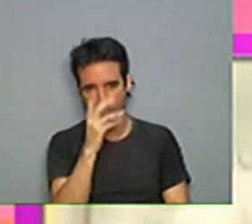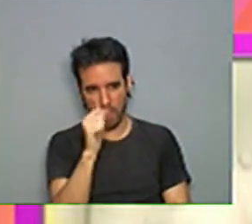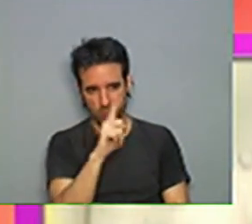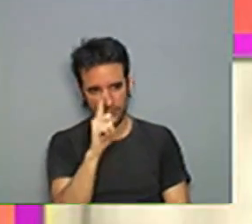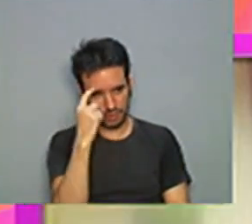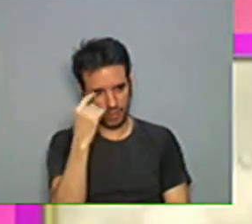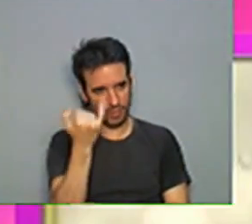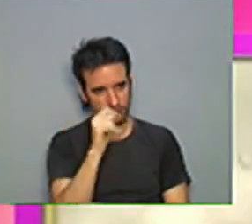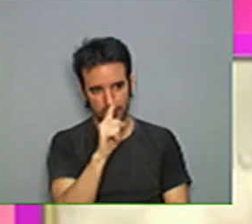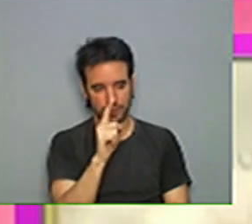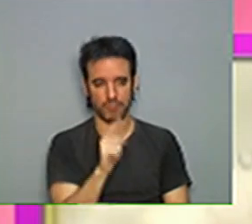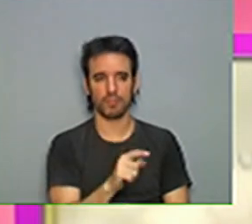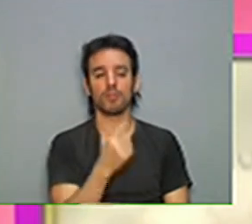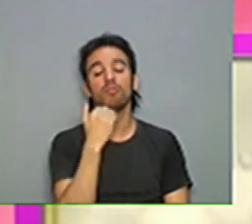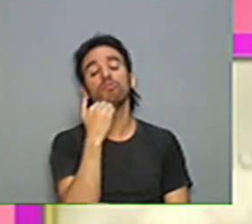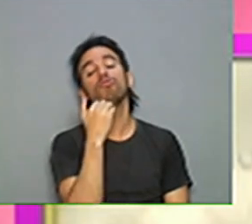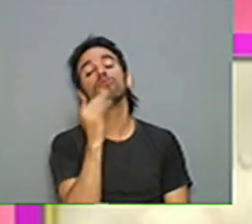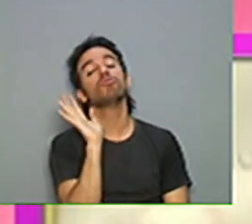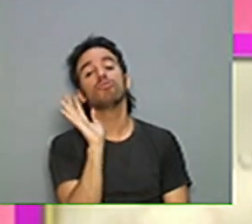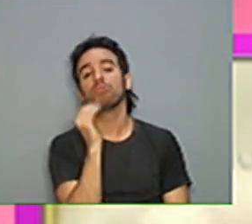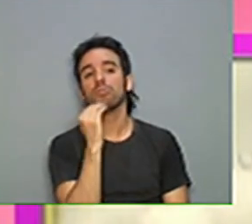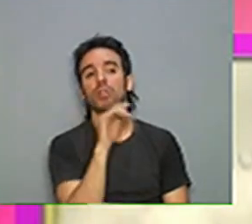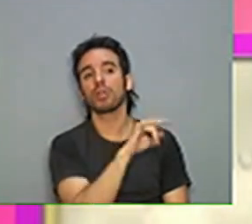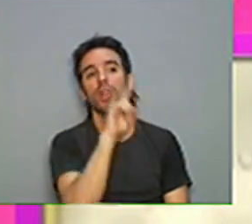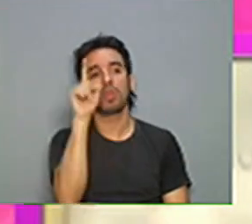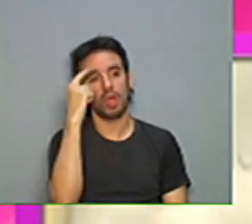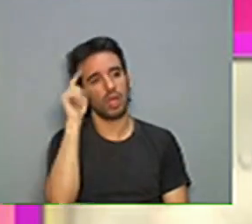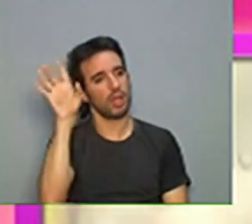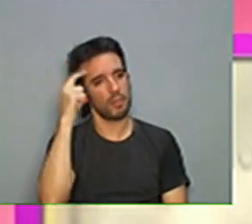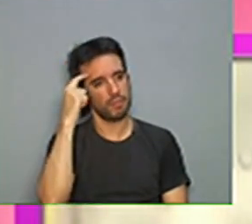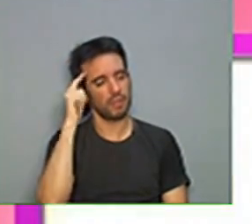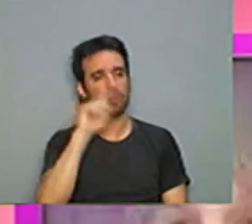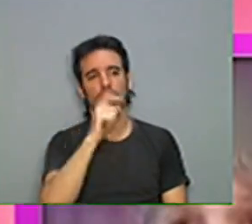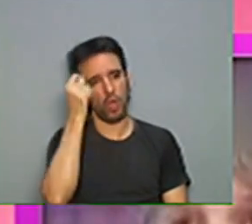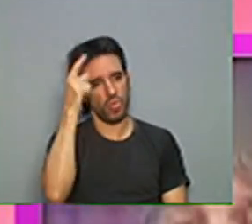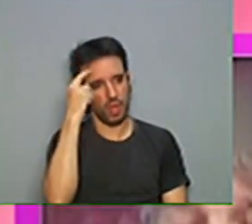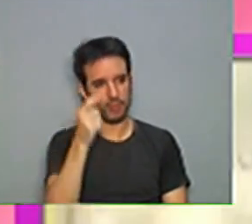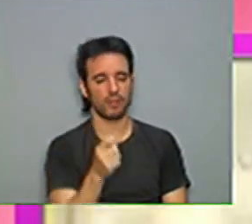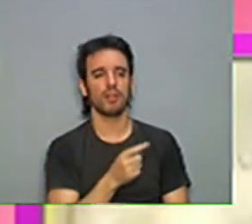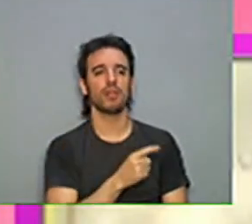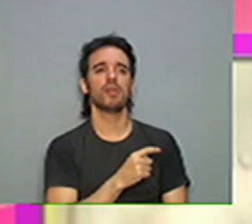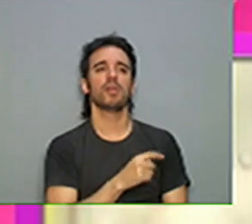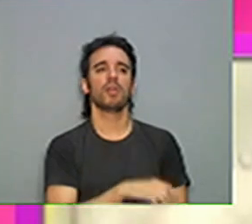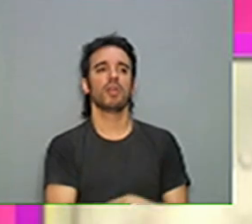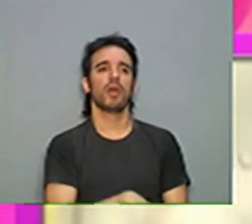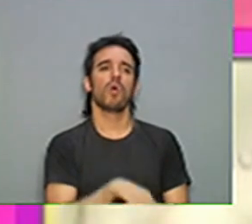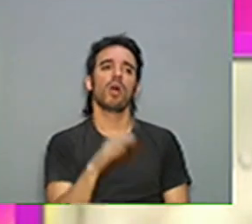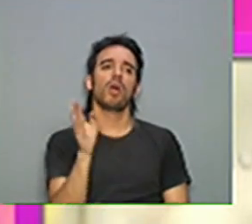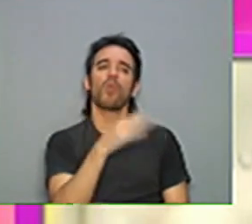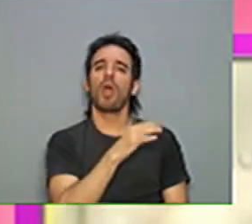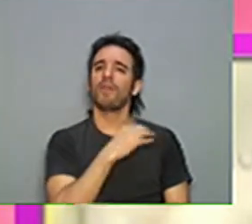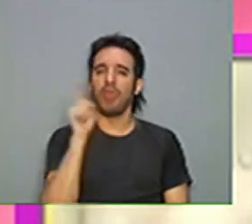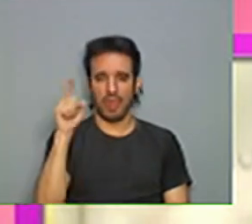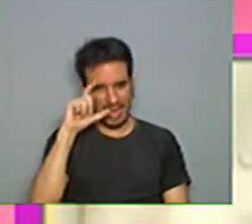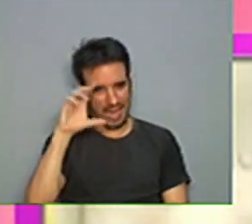soy? Sí. No lo sé. La verdad te lo dejo a tu criterio. No lo sé, bueno, no tengo idea. Si vos ves toda la vida de Leo, cómo empezó